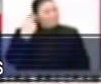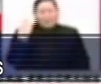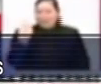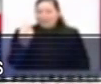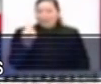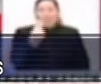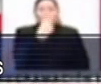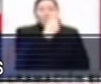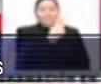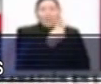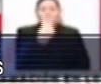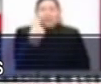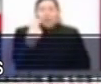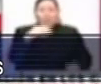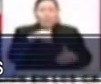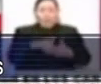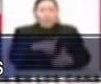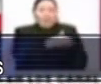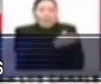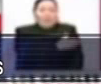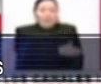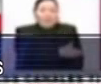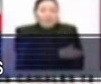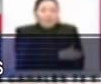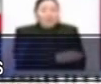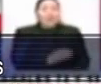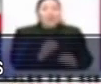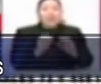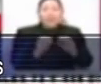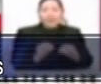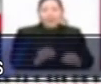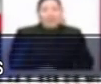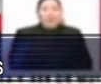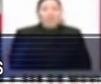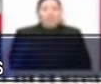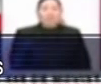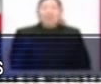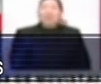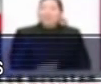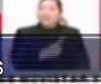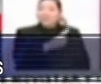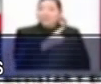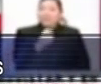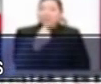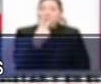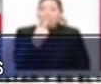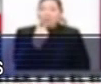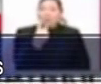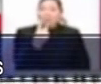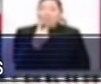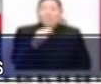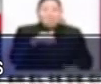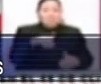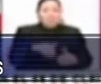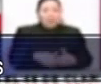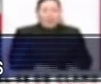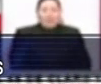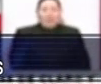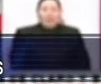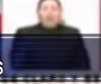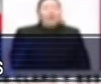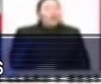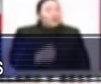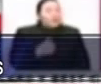habido 22 votos a favor de la confianza del gabinete, un gabinete que obtuvo 121 votos. Por eso yo